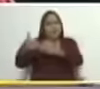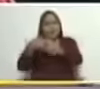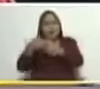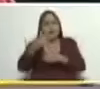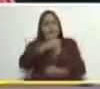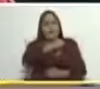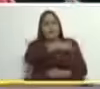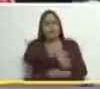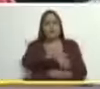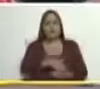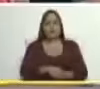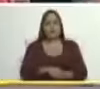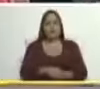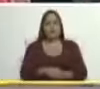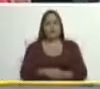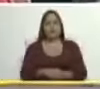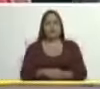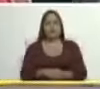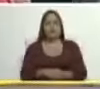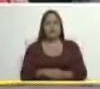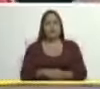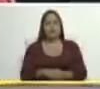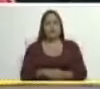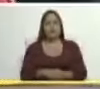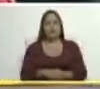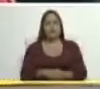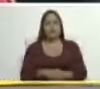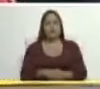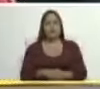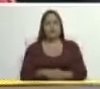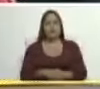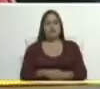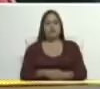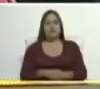palestino. O sea, y